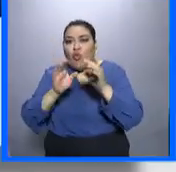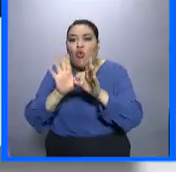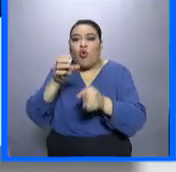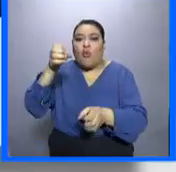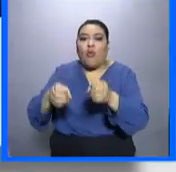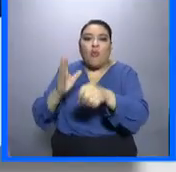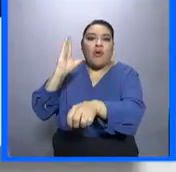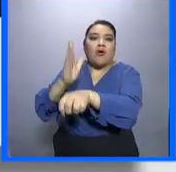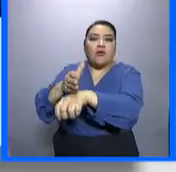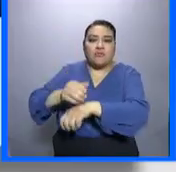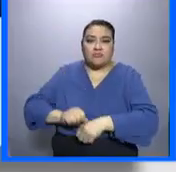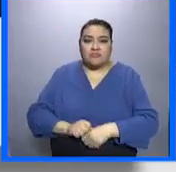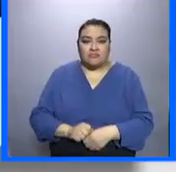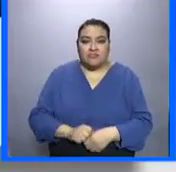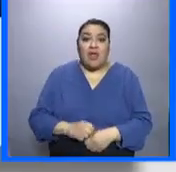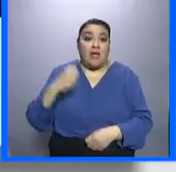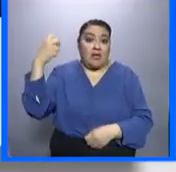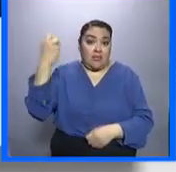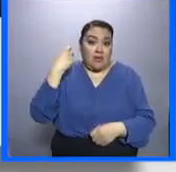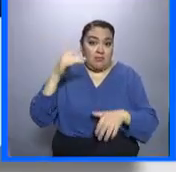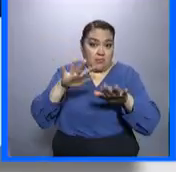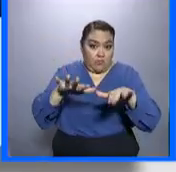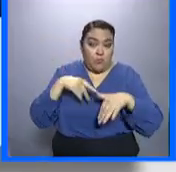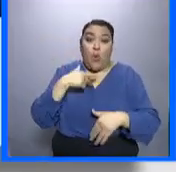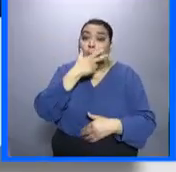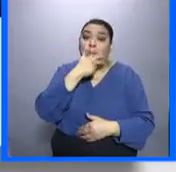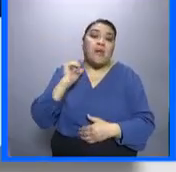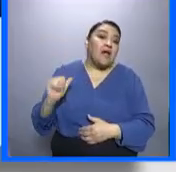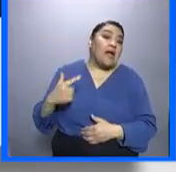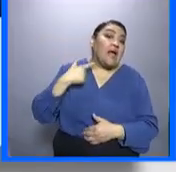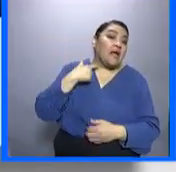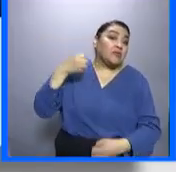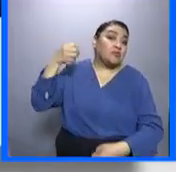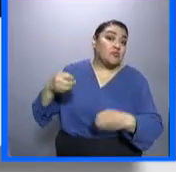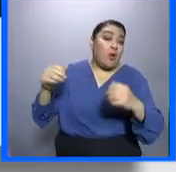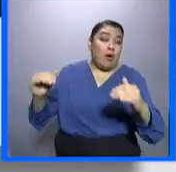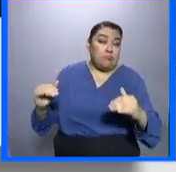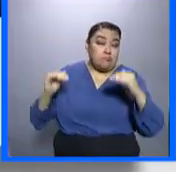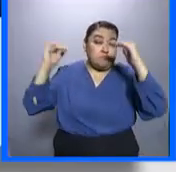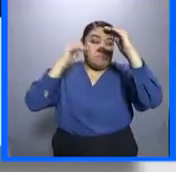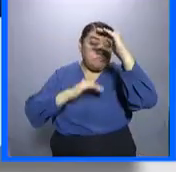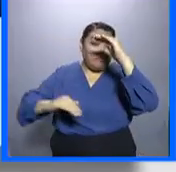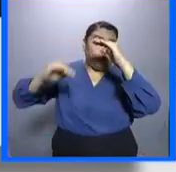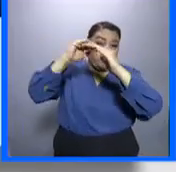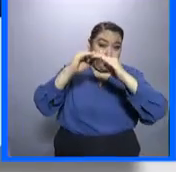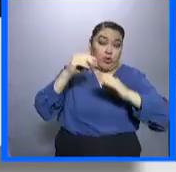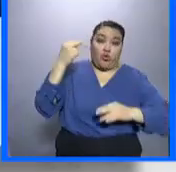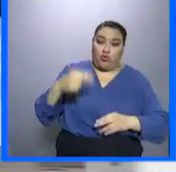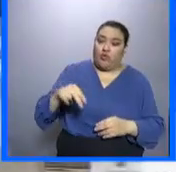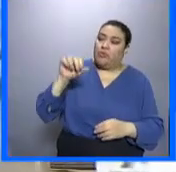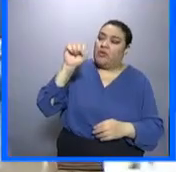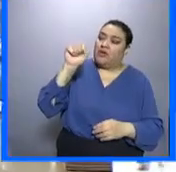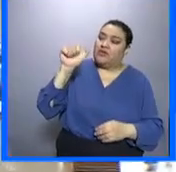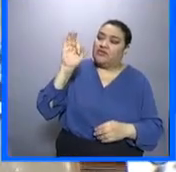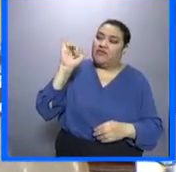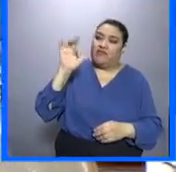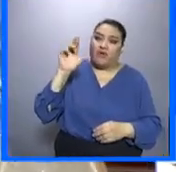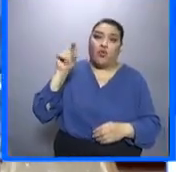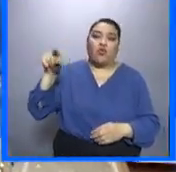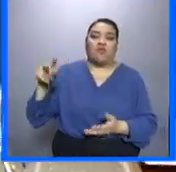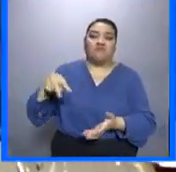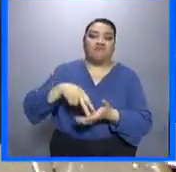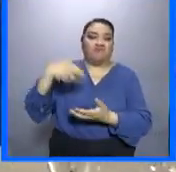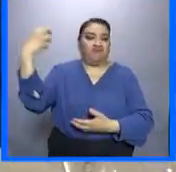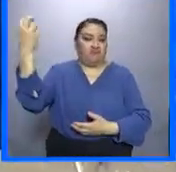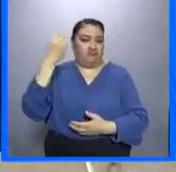Se llevó a cabo el conversatorio del jurista y exministro de la Corte Suprema de Argentina, Eugenio Raúl Zaffaroni, con la ponencia de